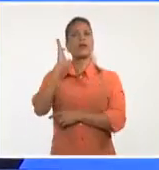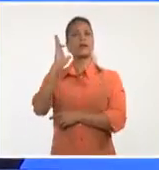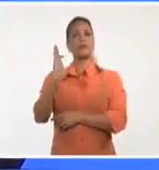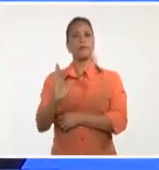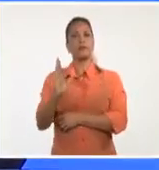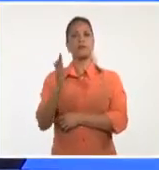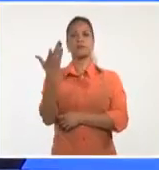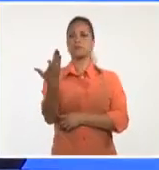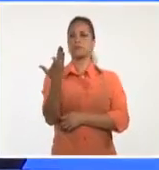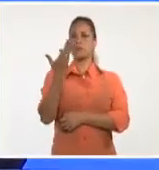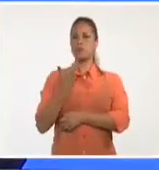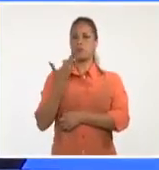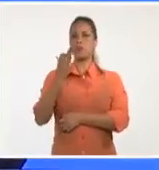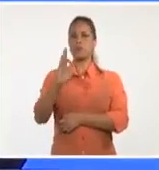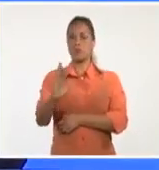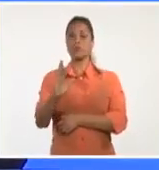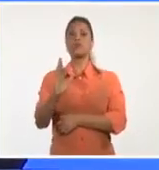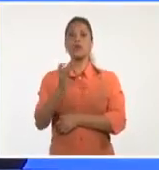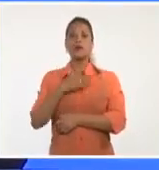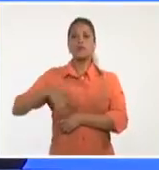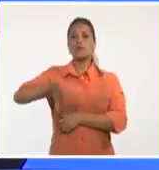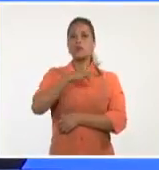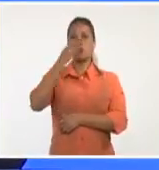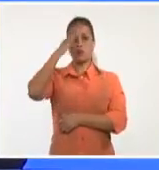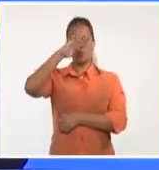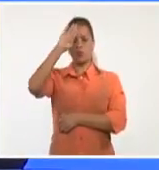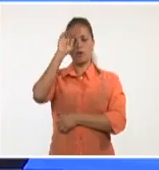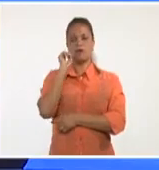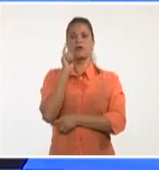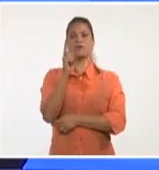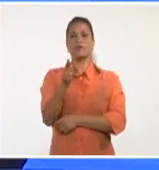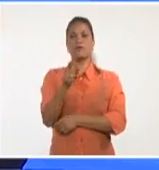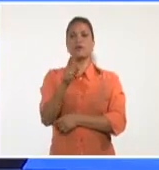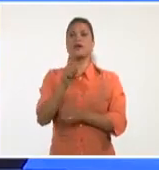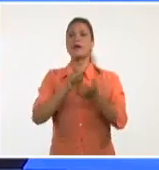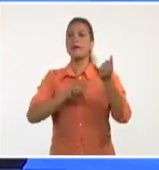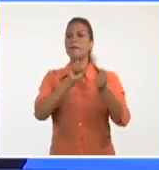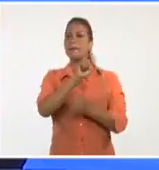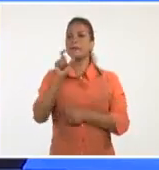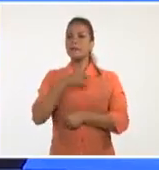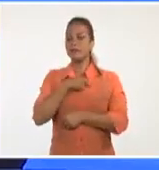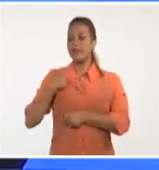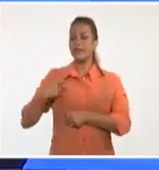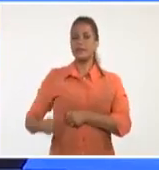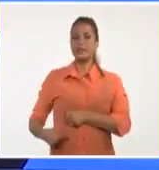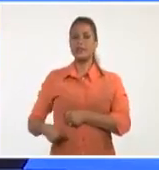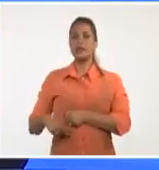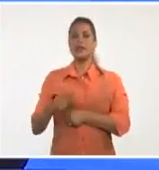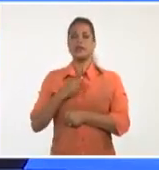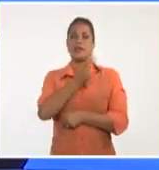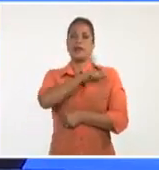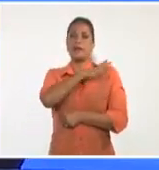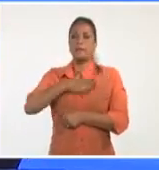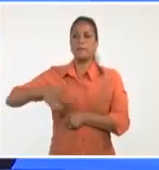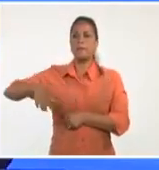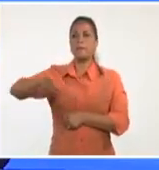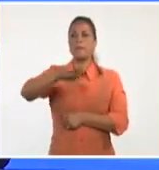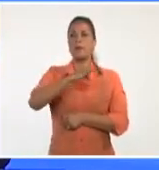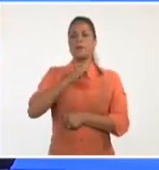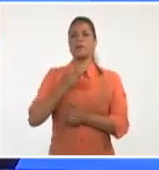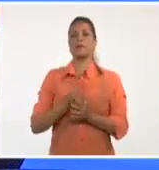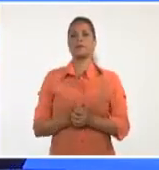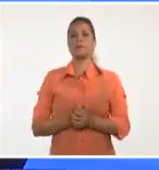que sentimos todos los cubanos hacia usted, el Partido Comunista de China y su heroico pueblo. Como